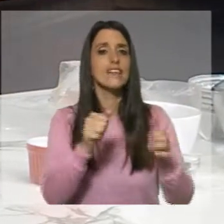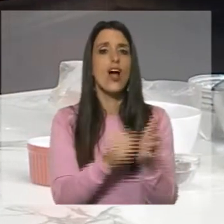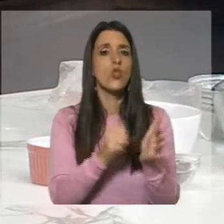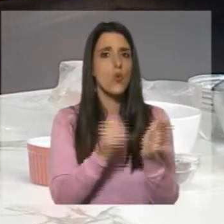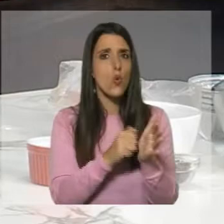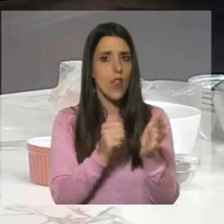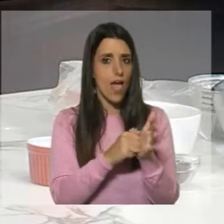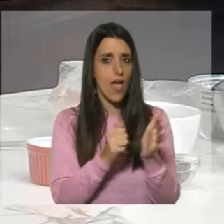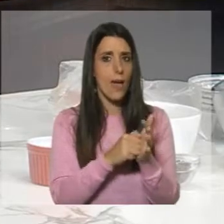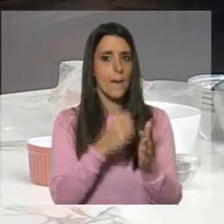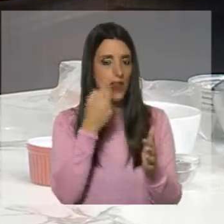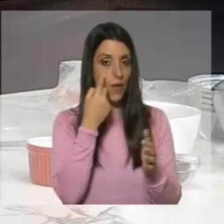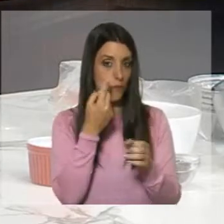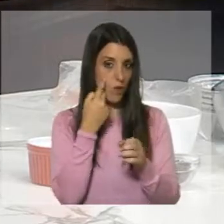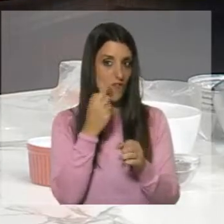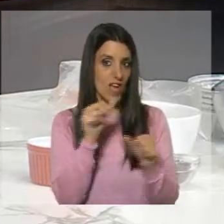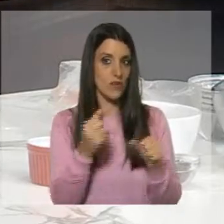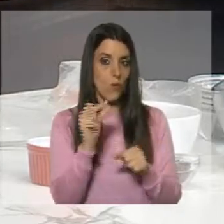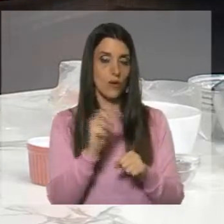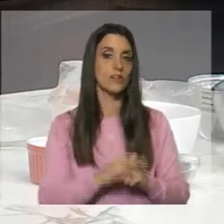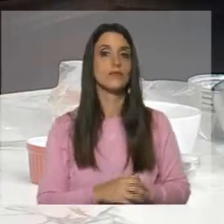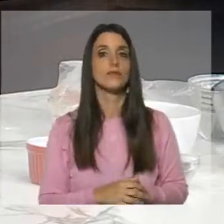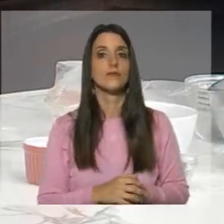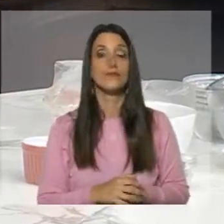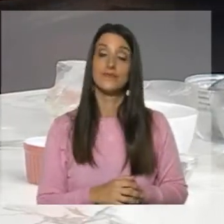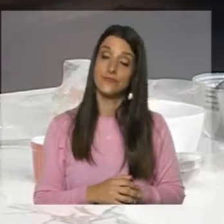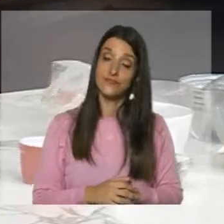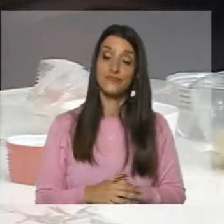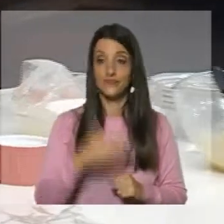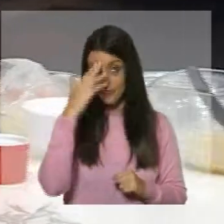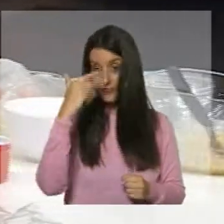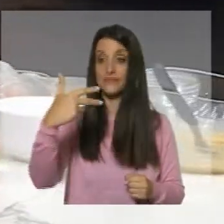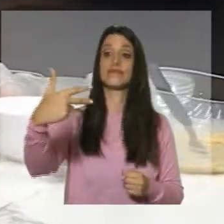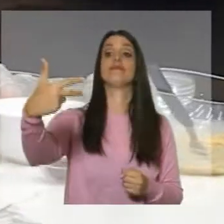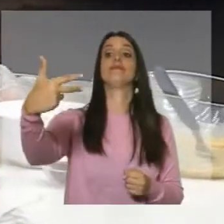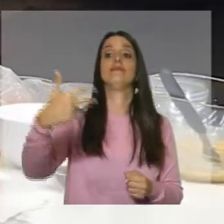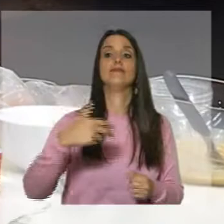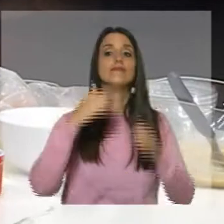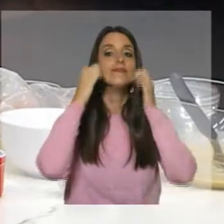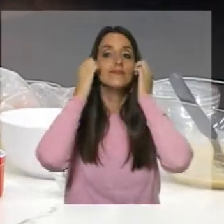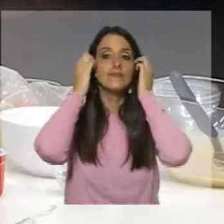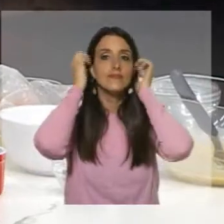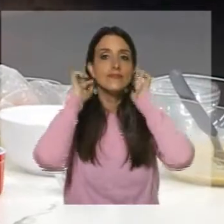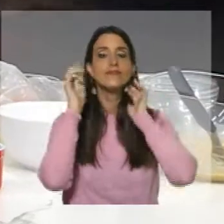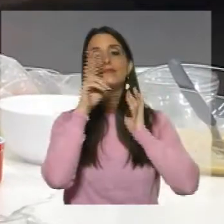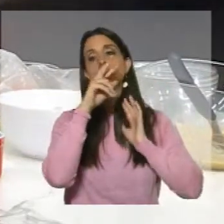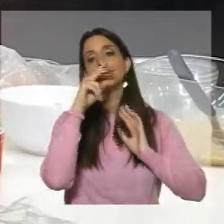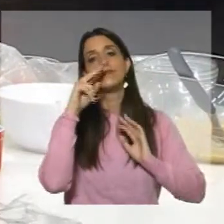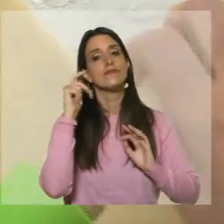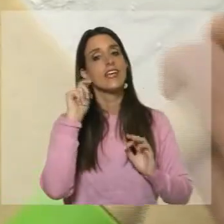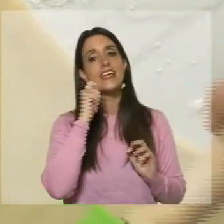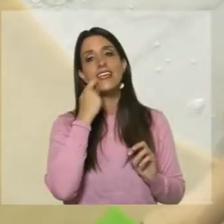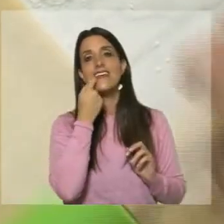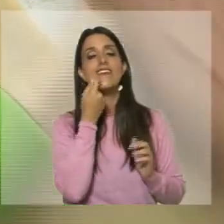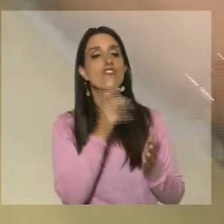sí. Dijiste. Mirá, probá un poquito para voy que vos yo. Veas. Voy yo, chicos. Cuidado la cabeza, nada. Sí, ahora. Cuidado, Anita. Para cuidado. De acá, para. Qué rico aroma que ah, tiene también. Esta